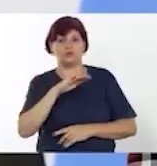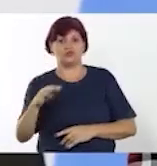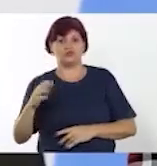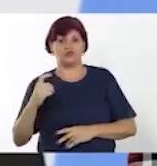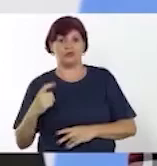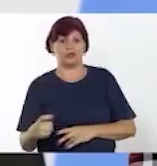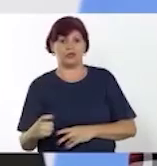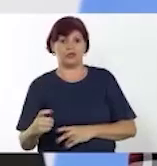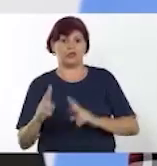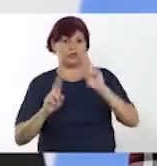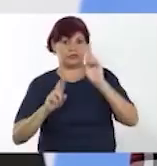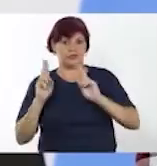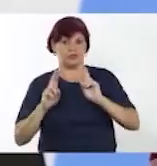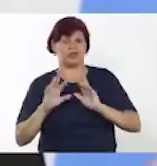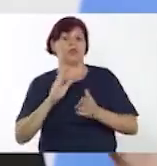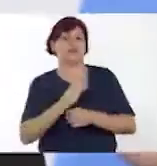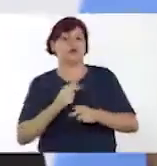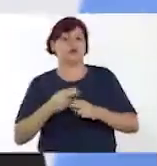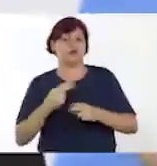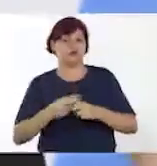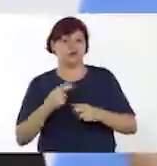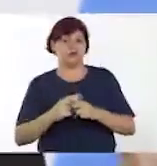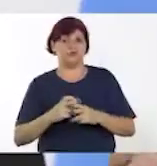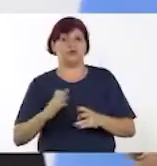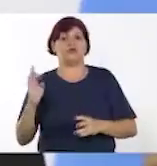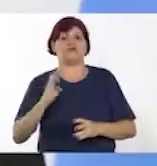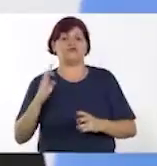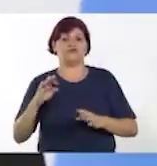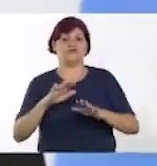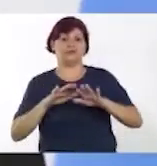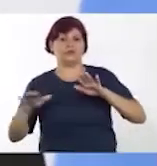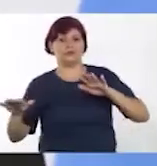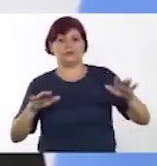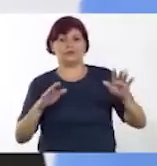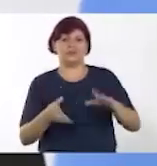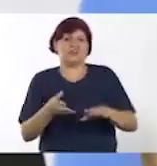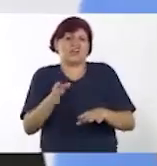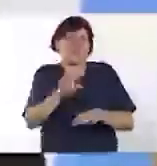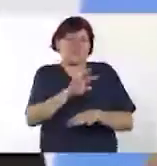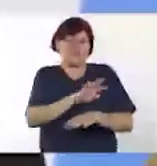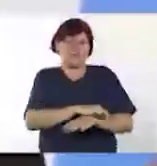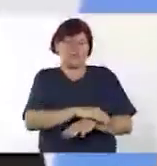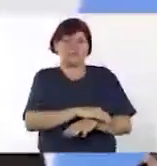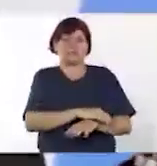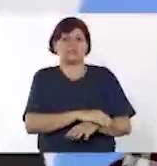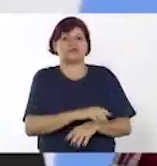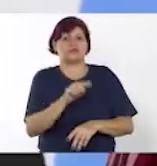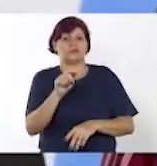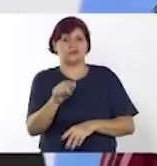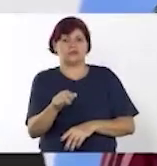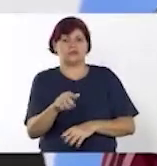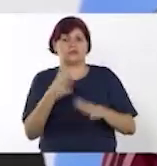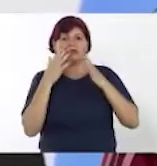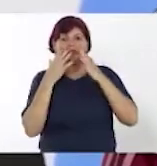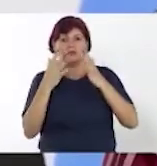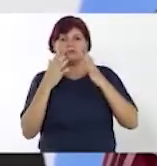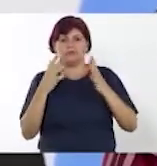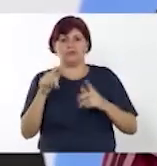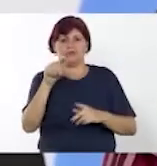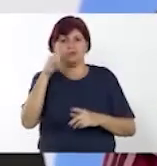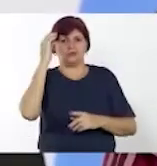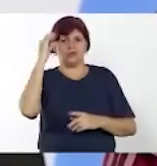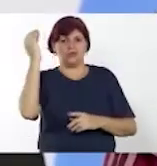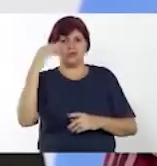1 sobre x, ¿de acuerdo? Que es la que llamamos función de proporcionalidad inversa. Aquí